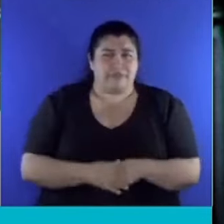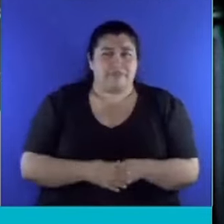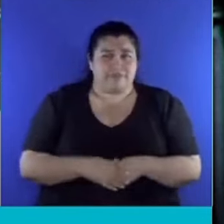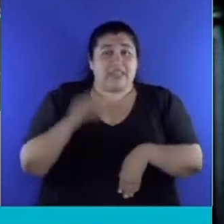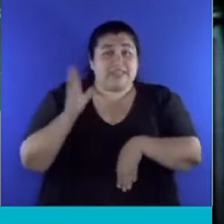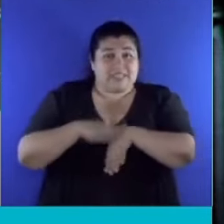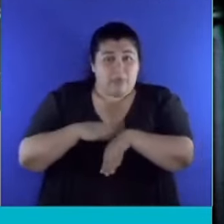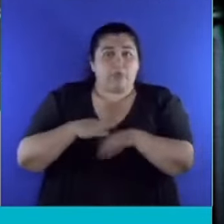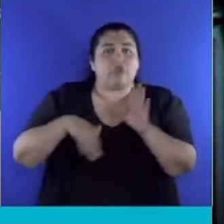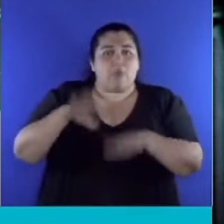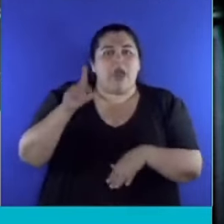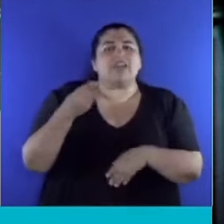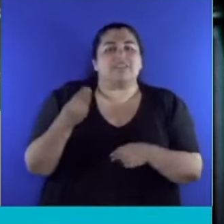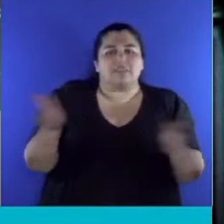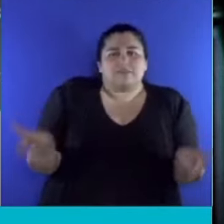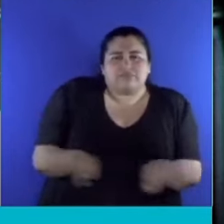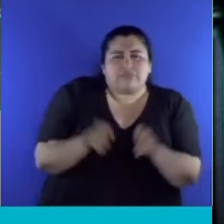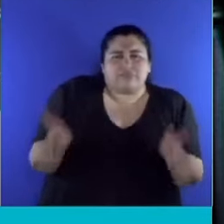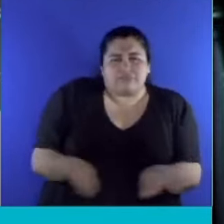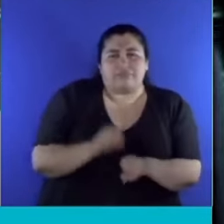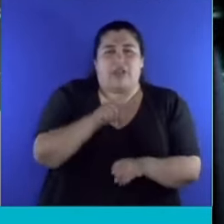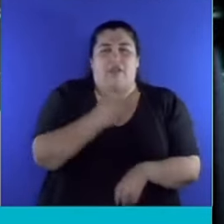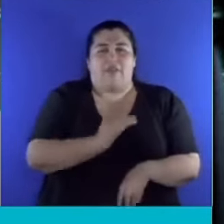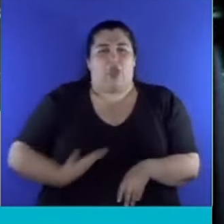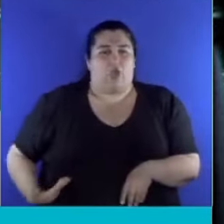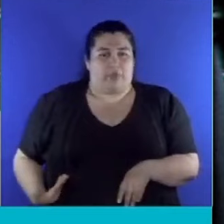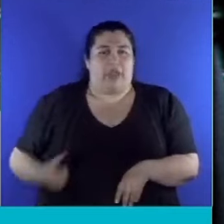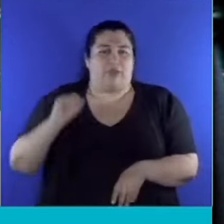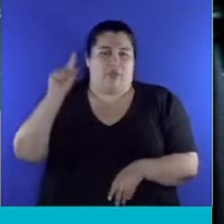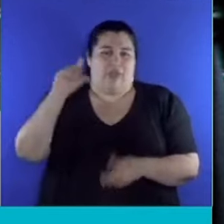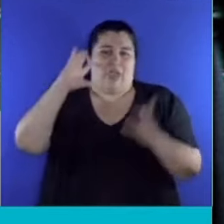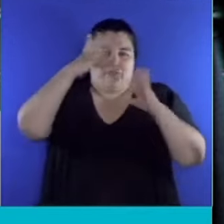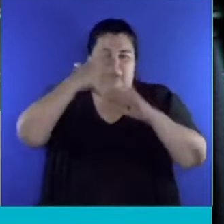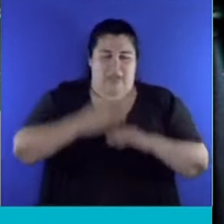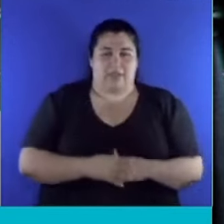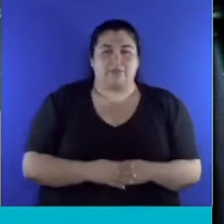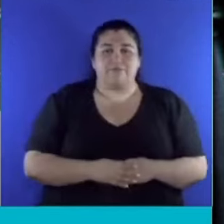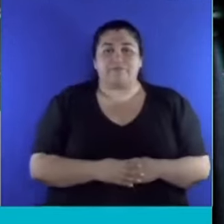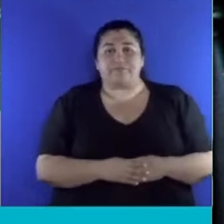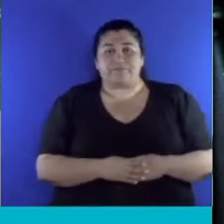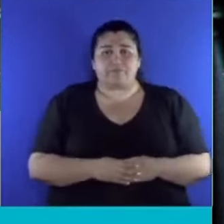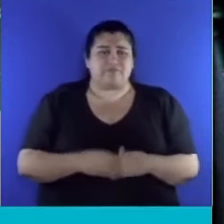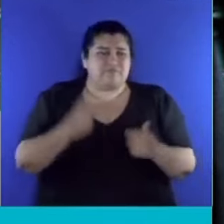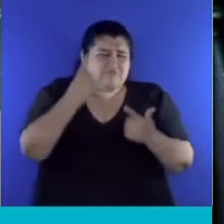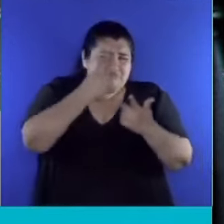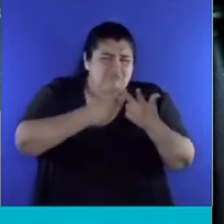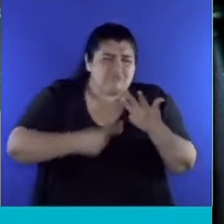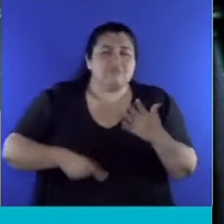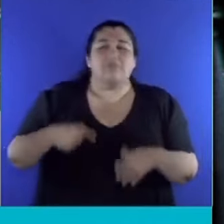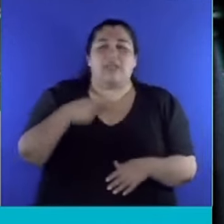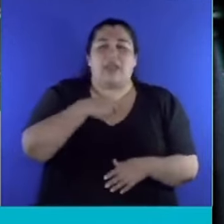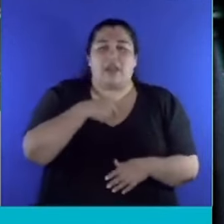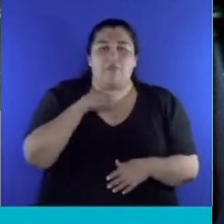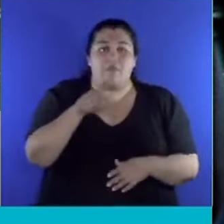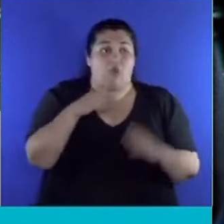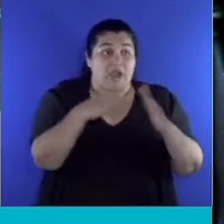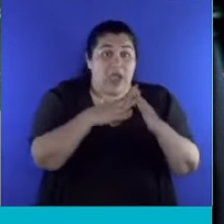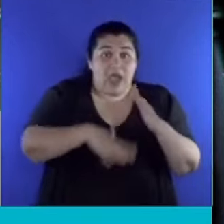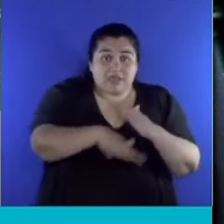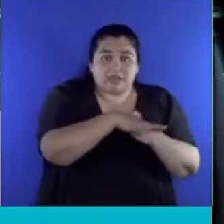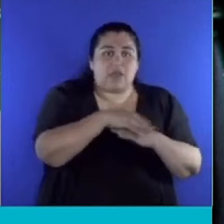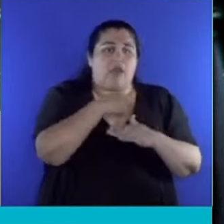tener ganancias millonarias bajo el gobierno de Javier Miley por todo esto queremos que esa casa